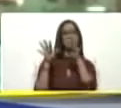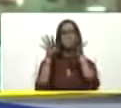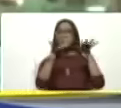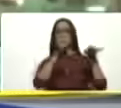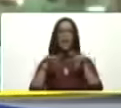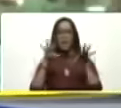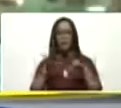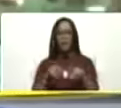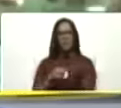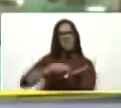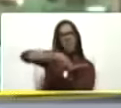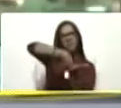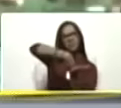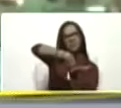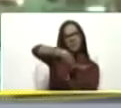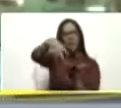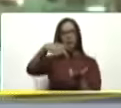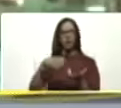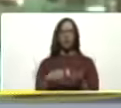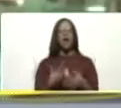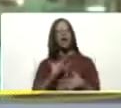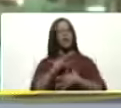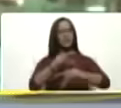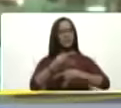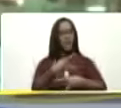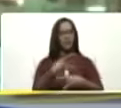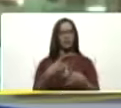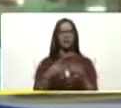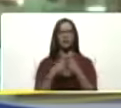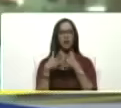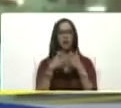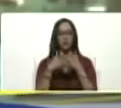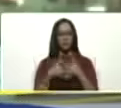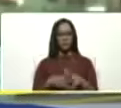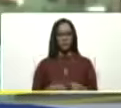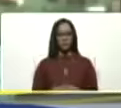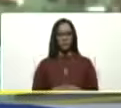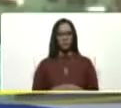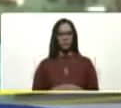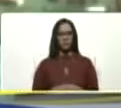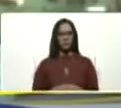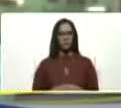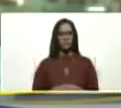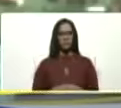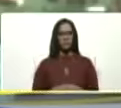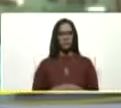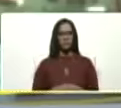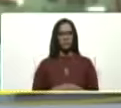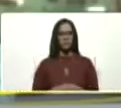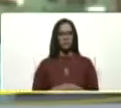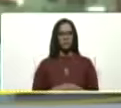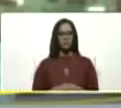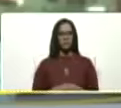manipulable y arrastrado a los intereses del imperio norteamericano.